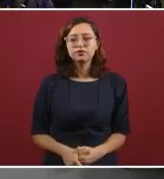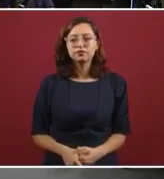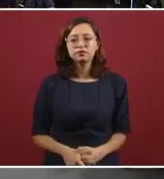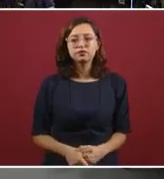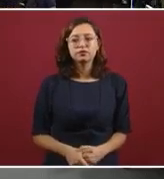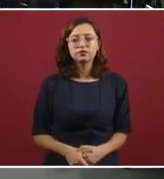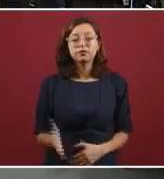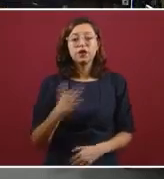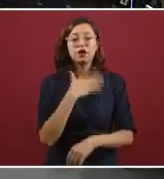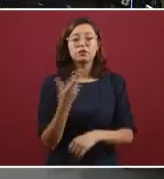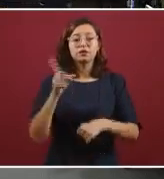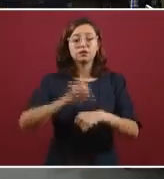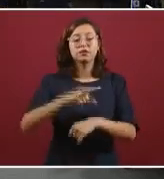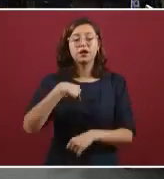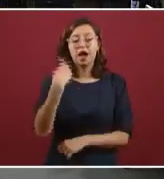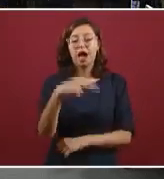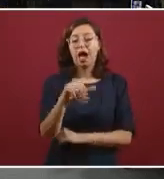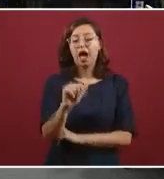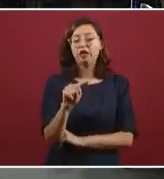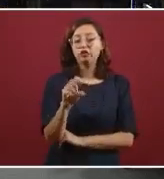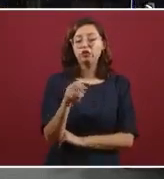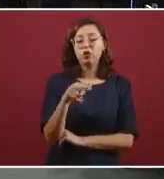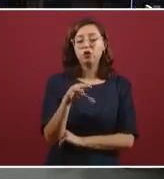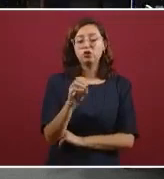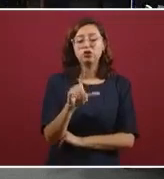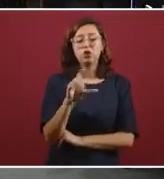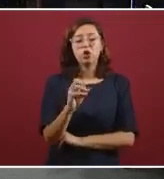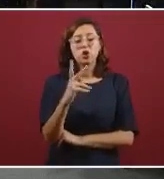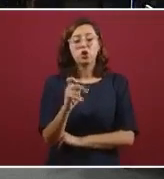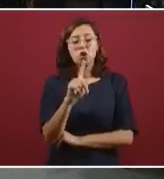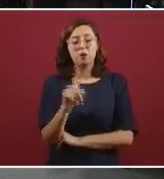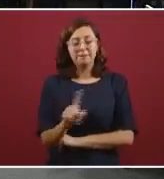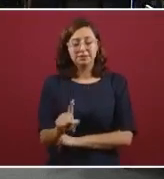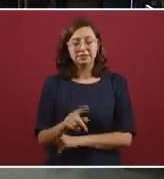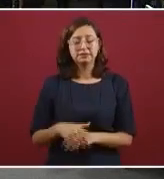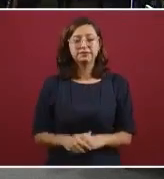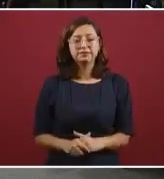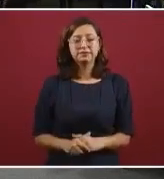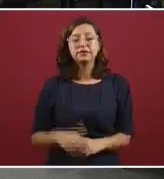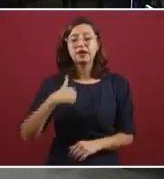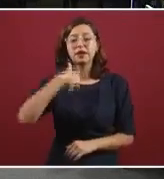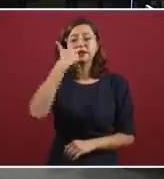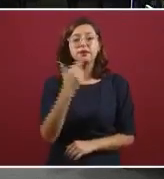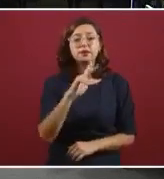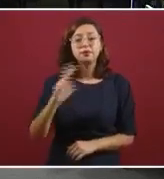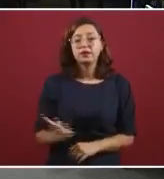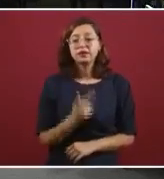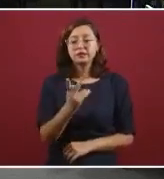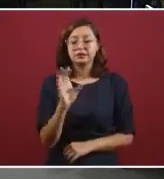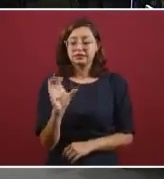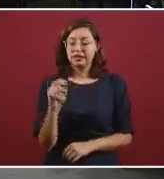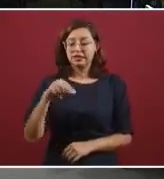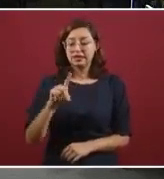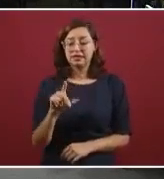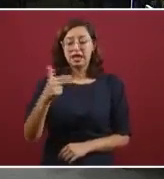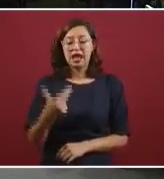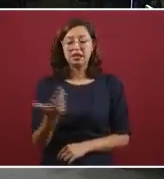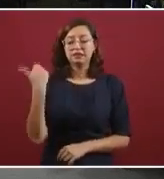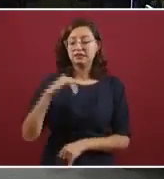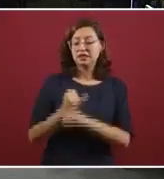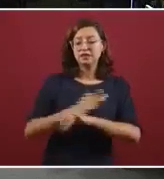Buenos días, Antonio López, del periódico La Razón. Preguntarle, subsecretario, la CNDH en su último